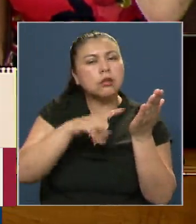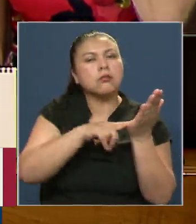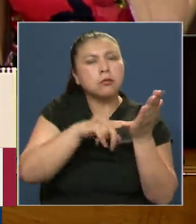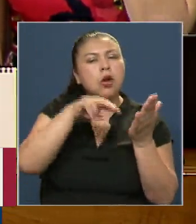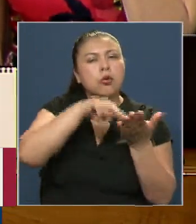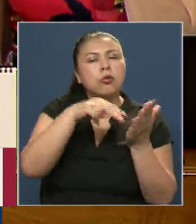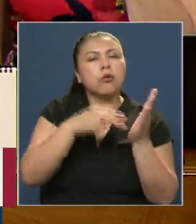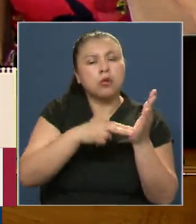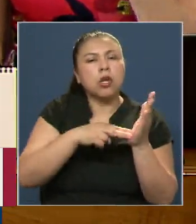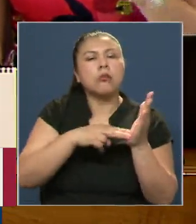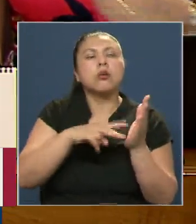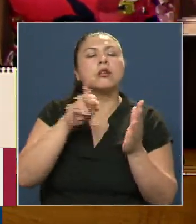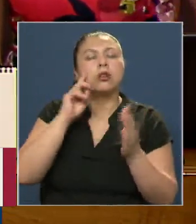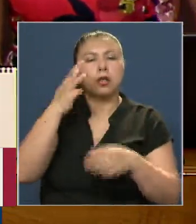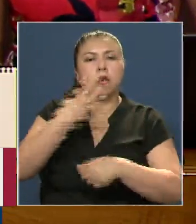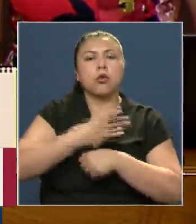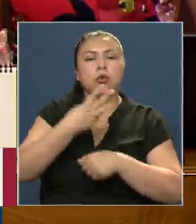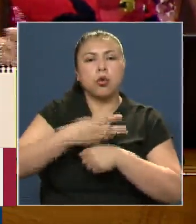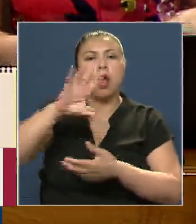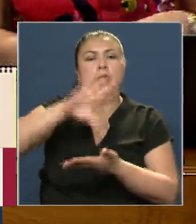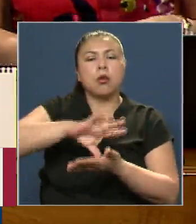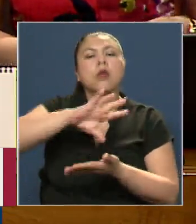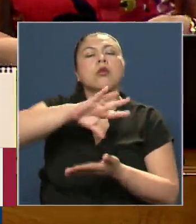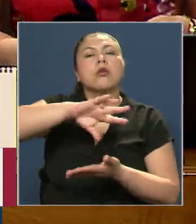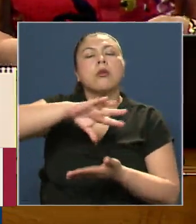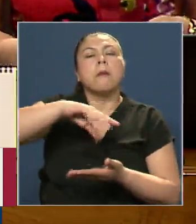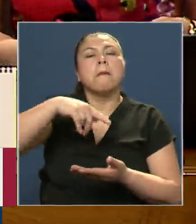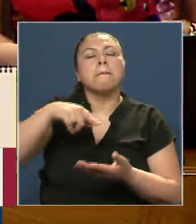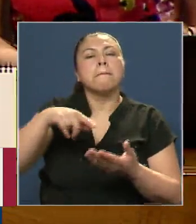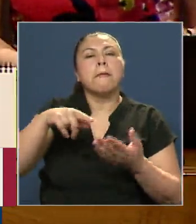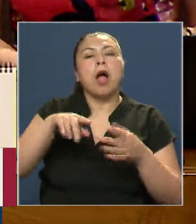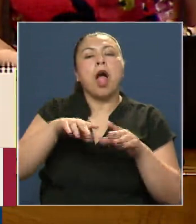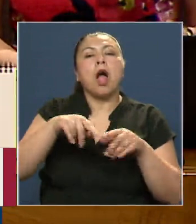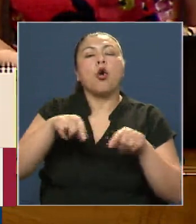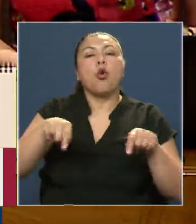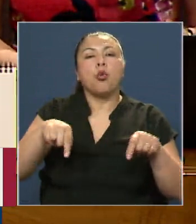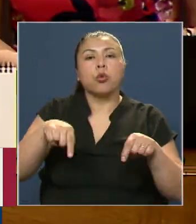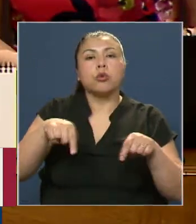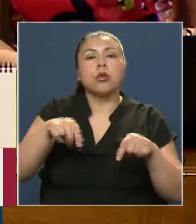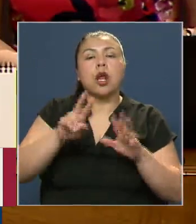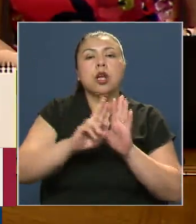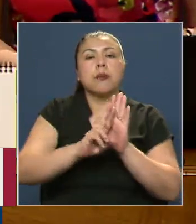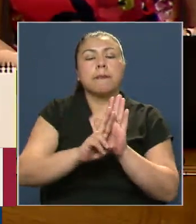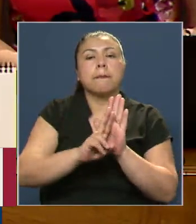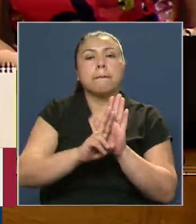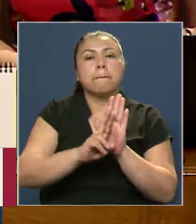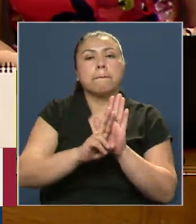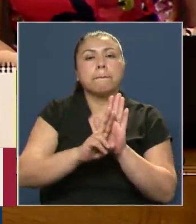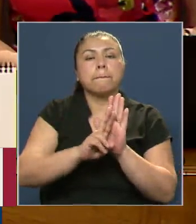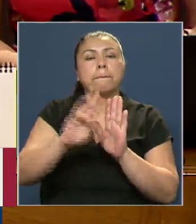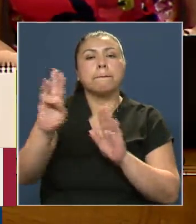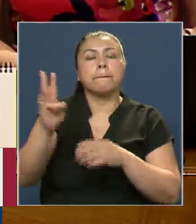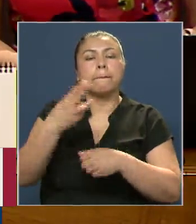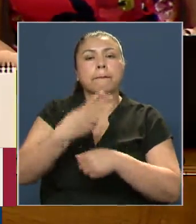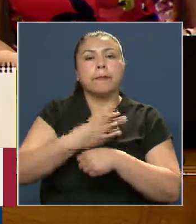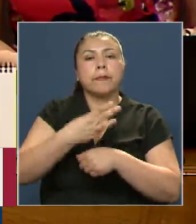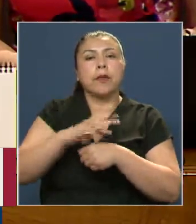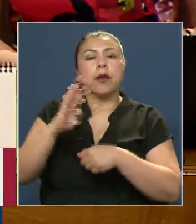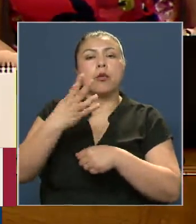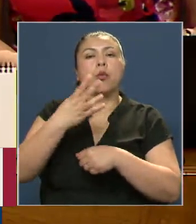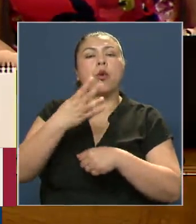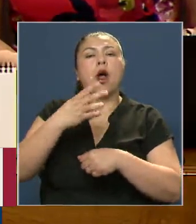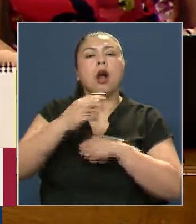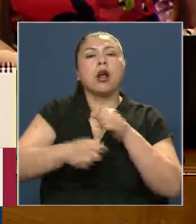que aquejan a los adultos mayores de nuestro país, conformando una mesa bipartita entre los representantes de la tercera y cuarta edad y